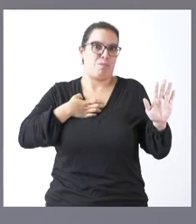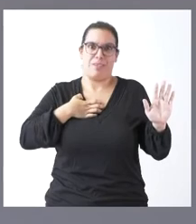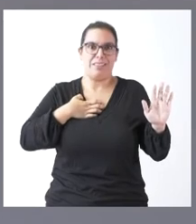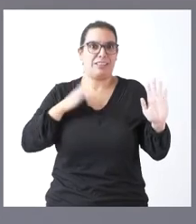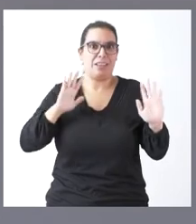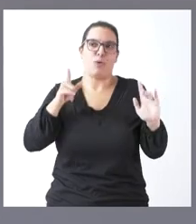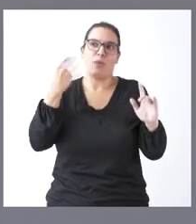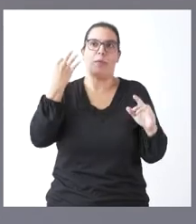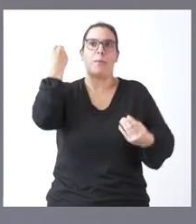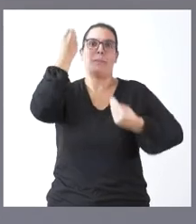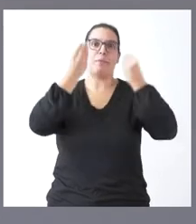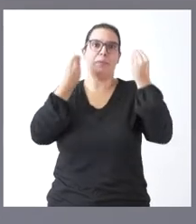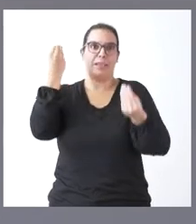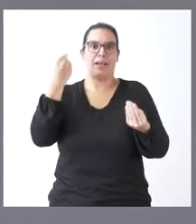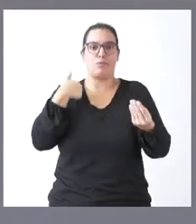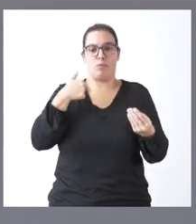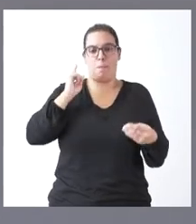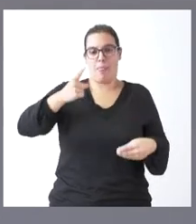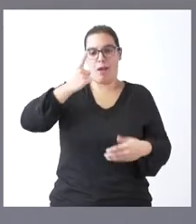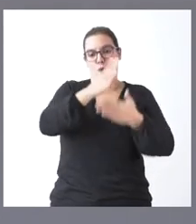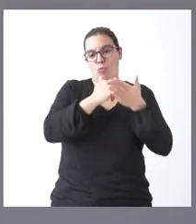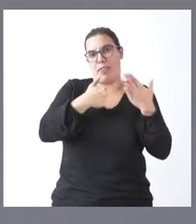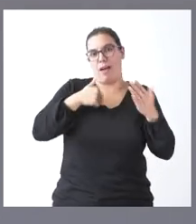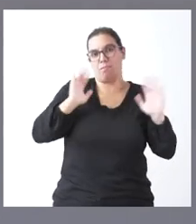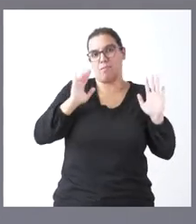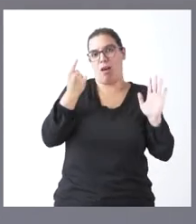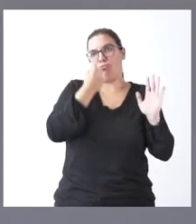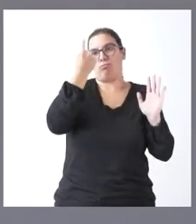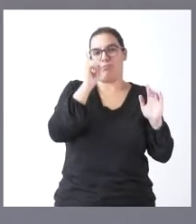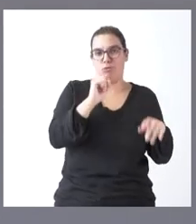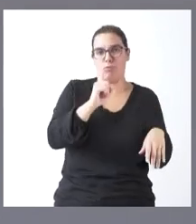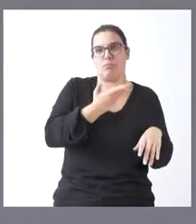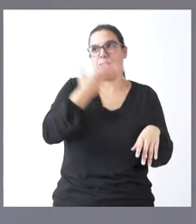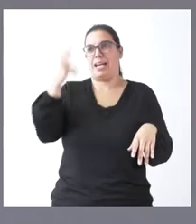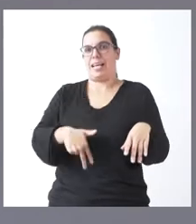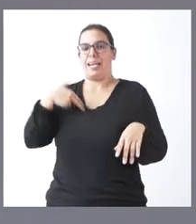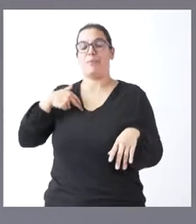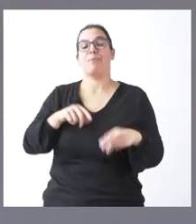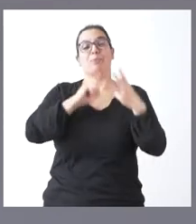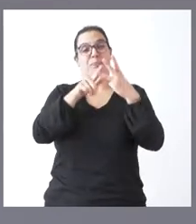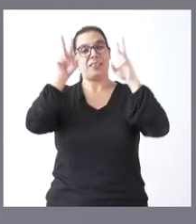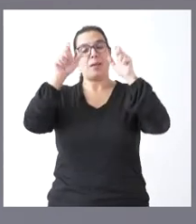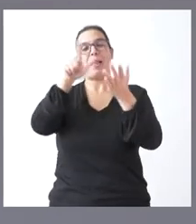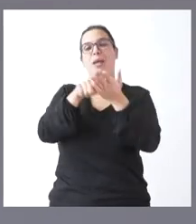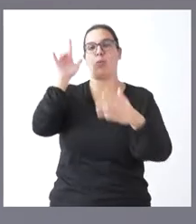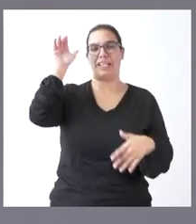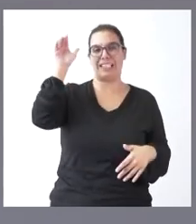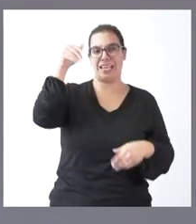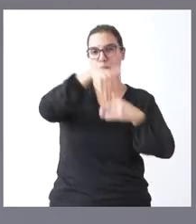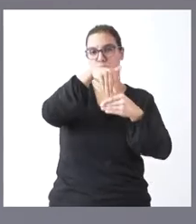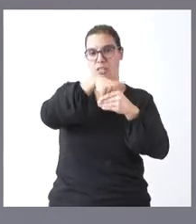que sería una reflexión pues de un ámbito más amplio no solamente una comunidad Autónoma de forma aislada no y lo último la lengua extranjera pues